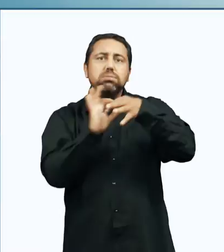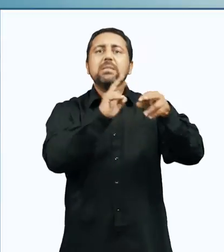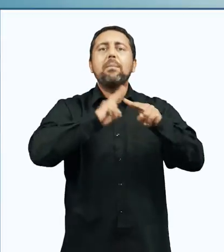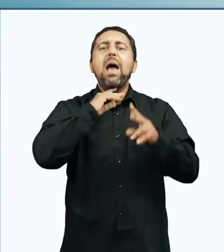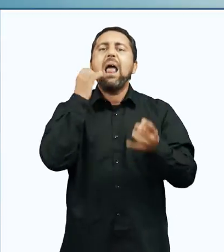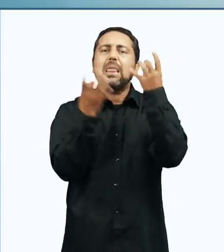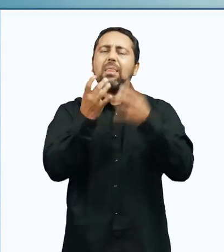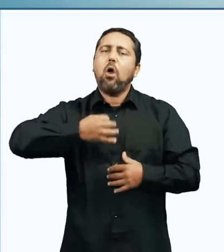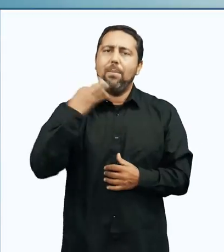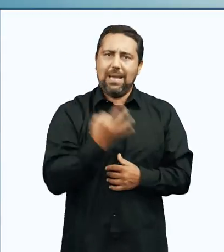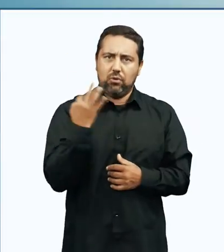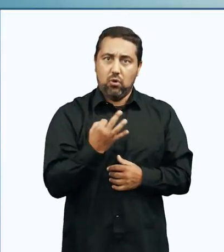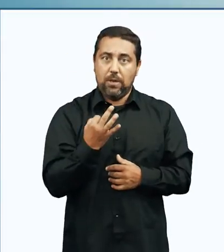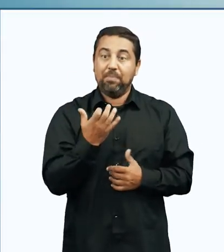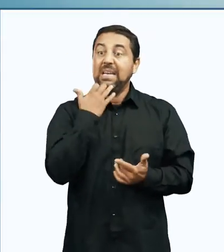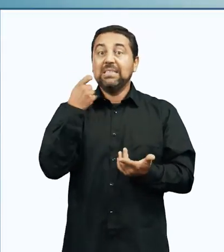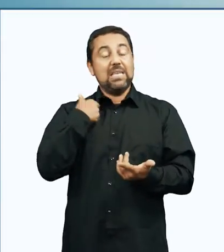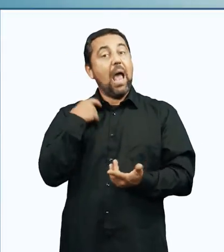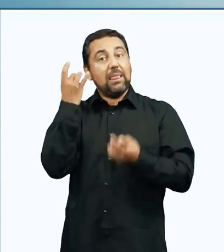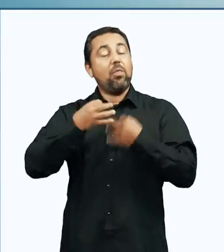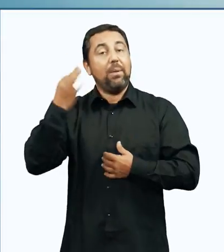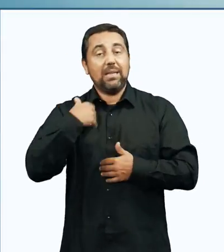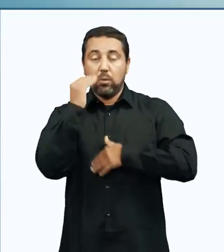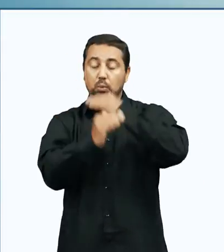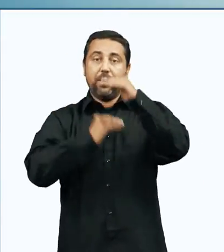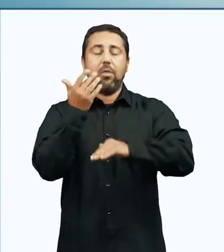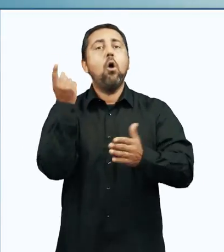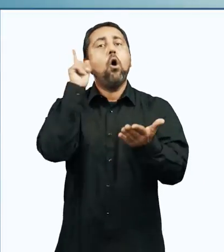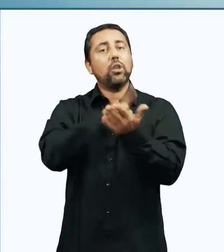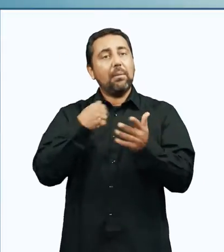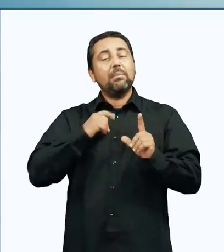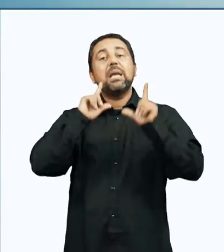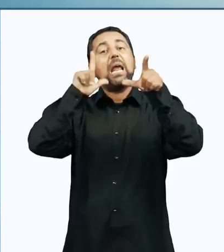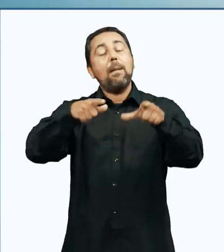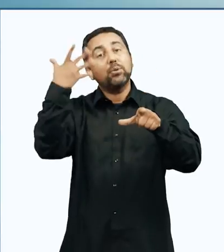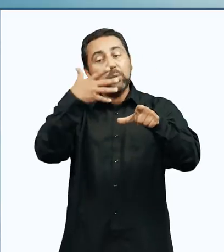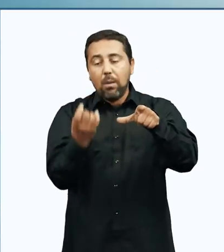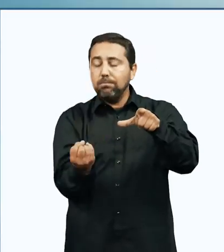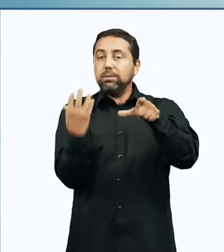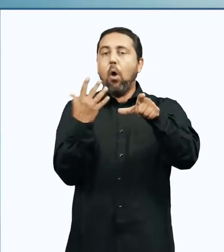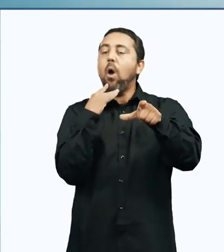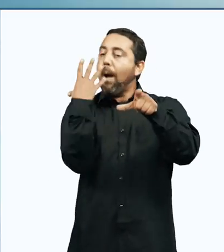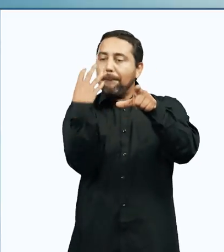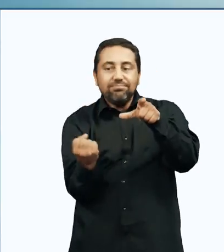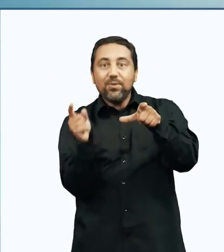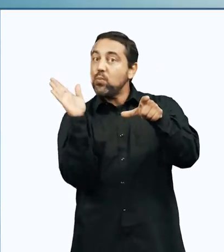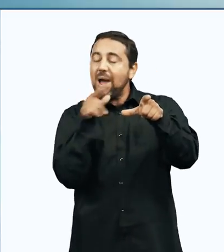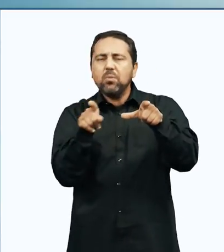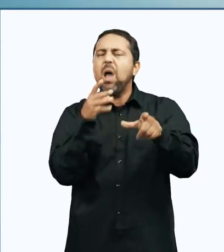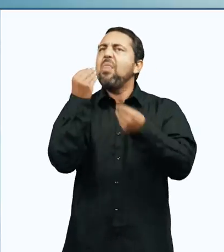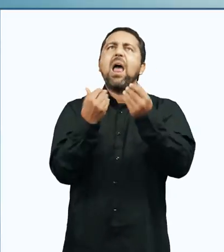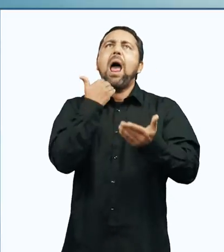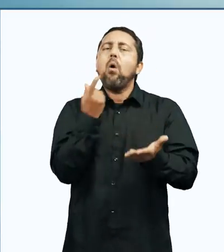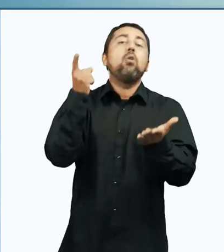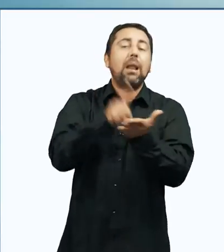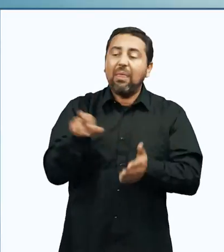enlace a actividad obligatoria si ya ha superado la actividad obligatoria y te vuelve a aparecer en el campus virtual o no te desaparece no